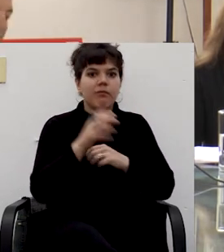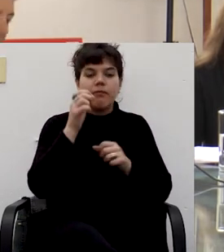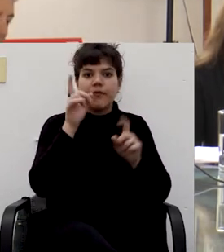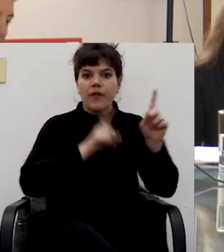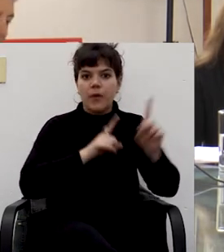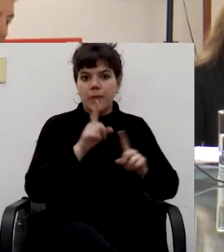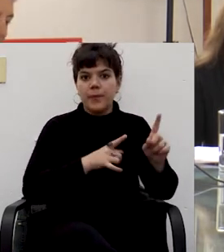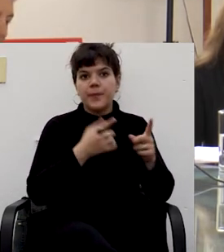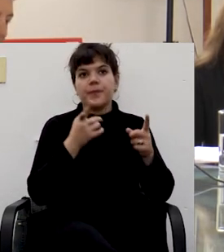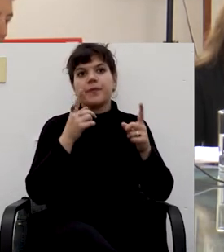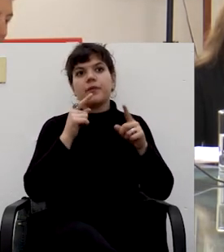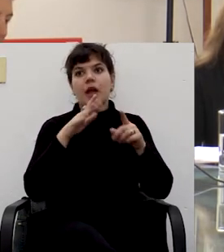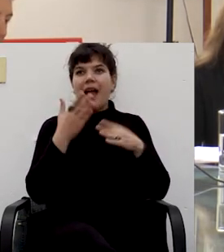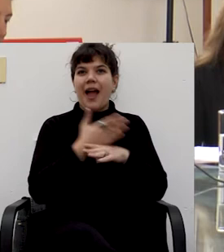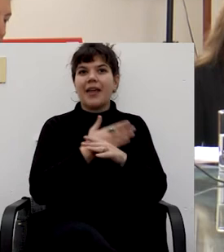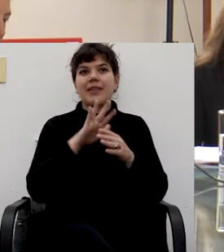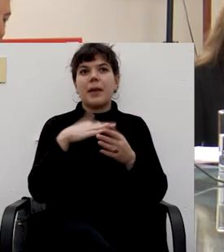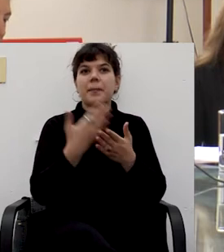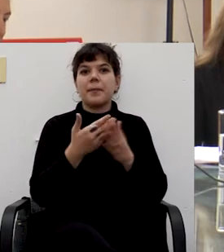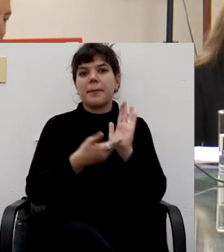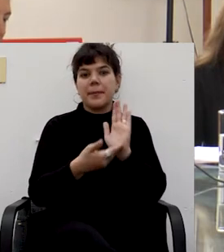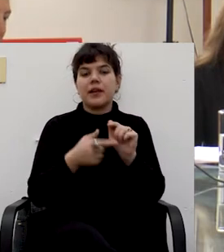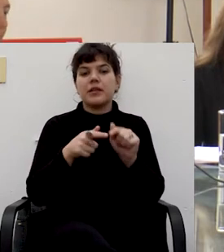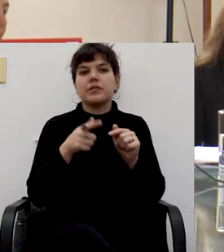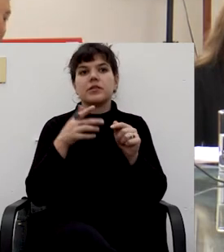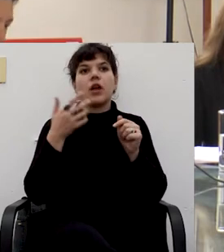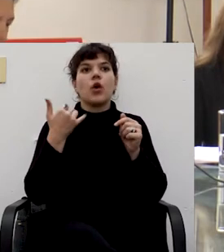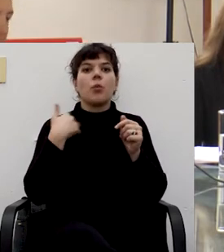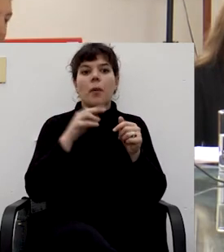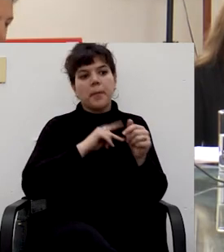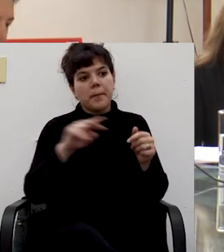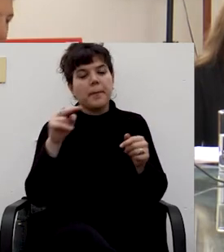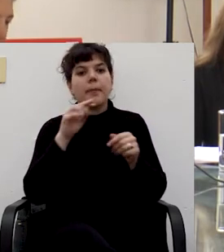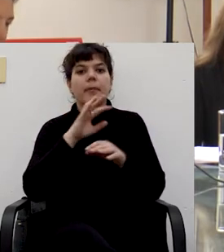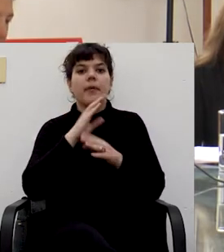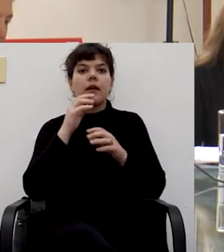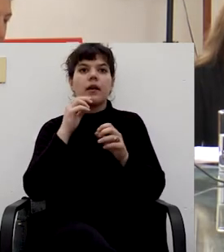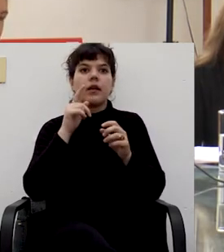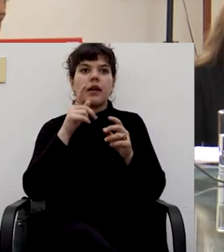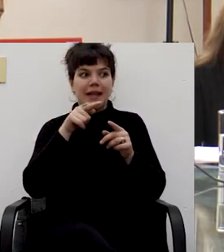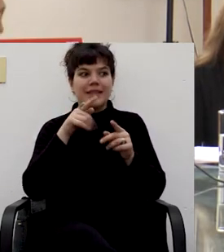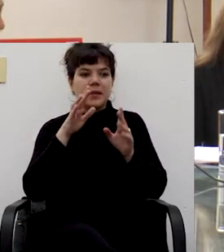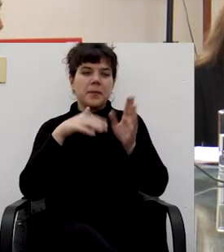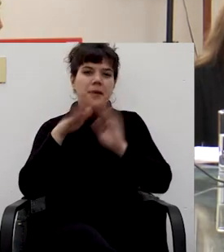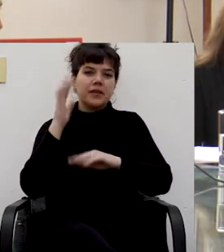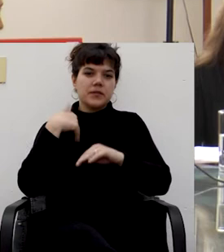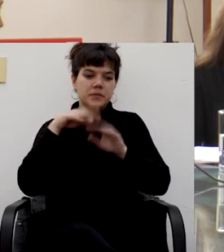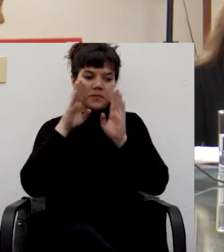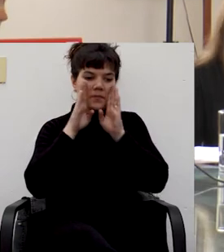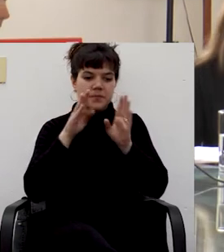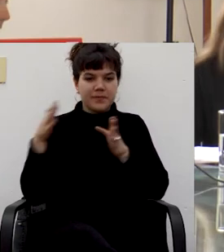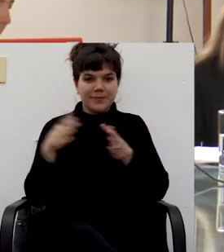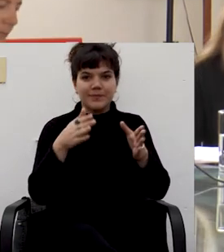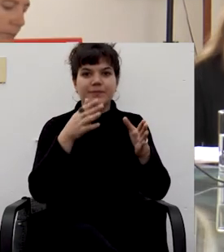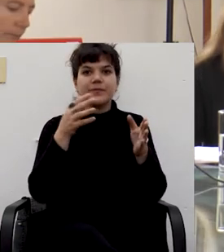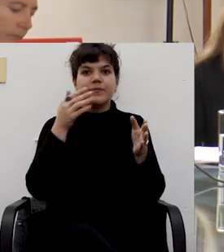Vos en la presentación hablabas un poco del ingreso, el tránsito y la permanencia, y esa es un poco la orientación